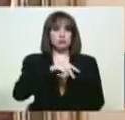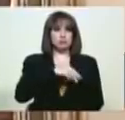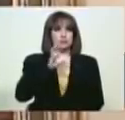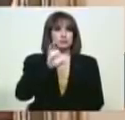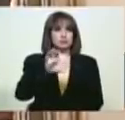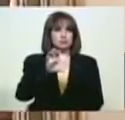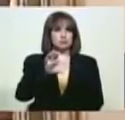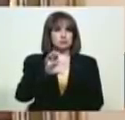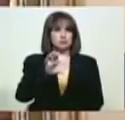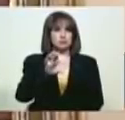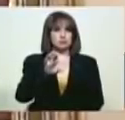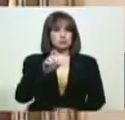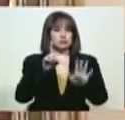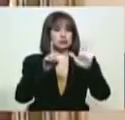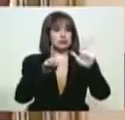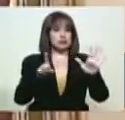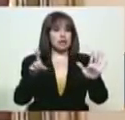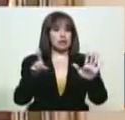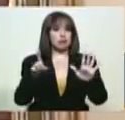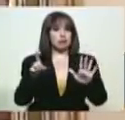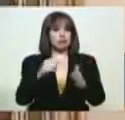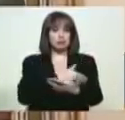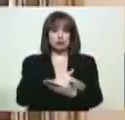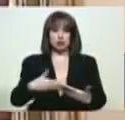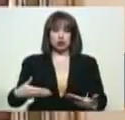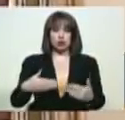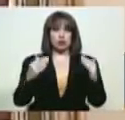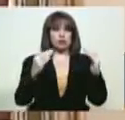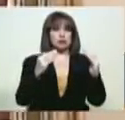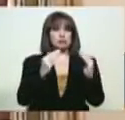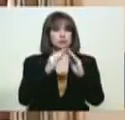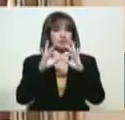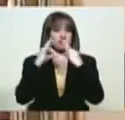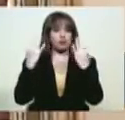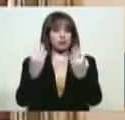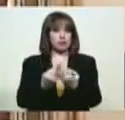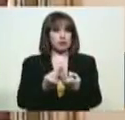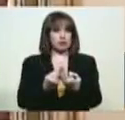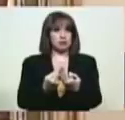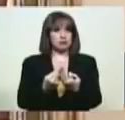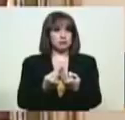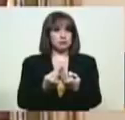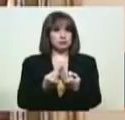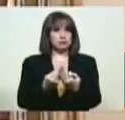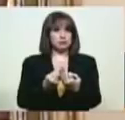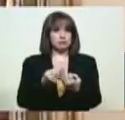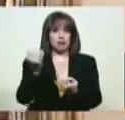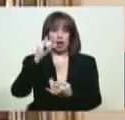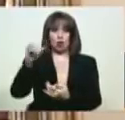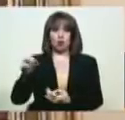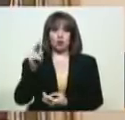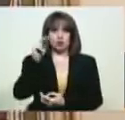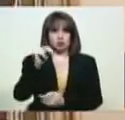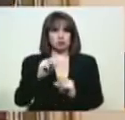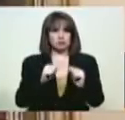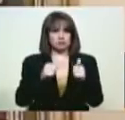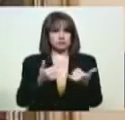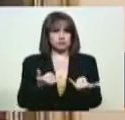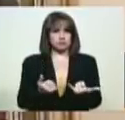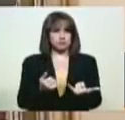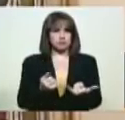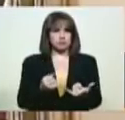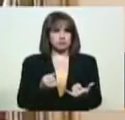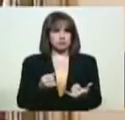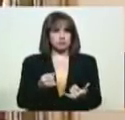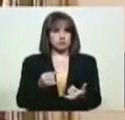patria. 6 millones de hogares es la meta para este mes de junio. Y comenzaremos, además de hogares de la